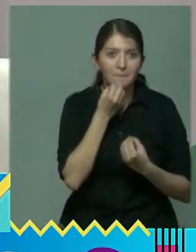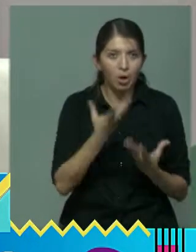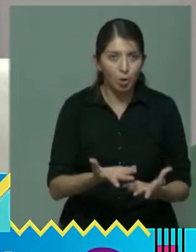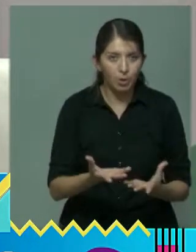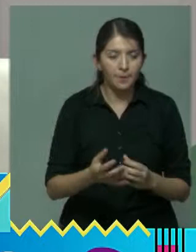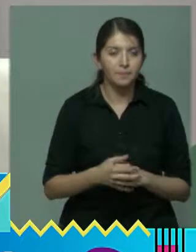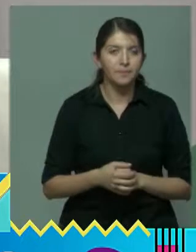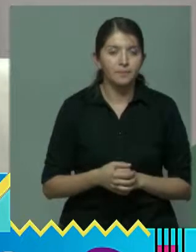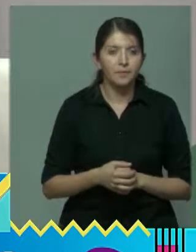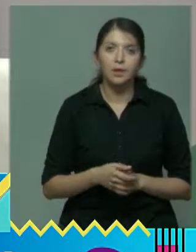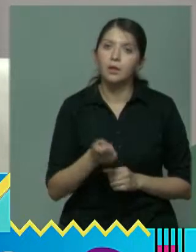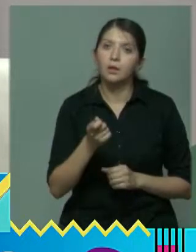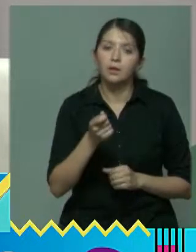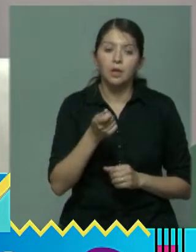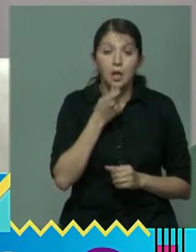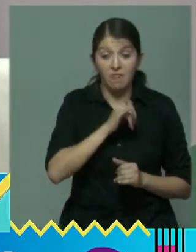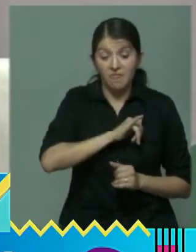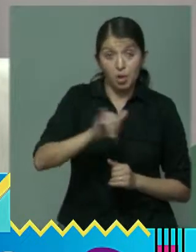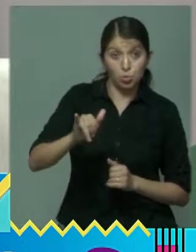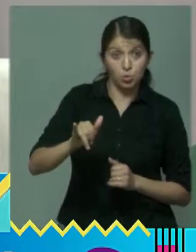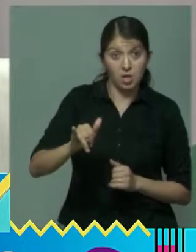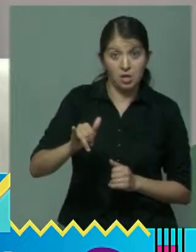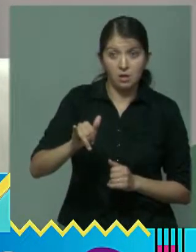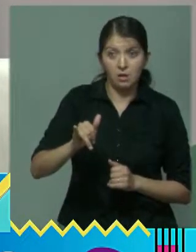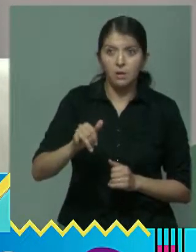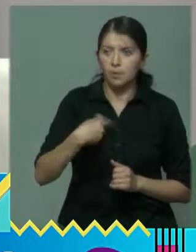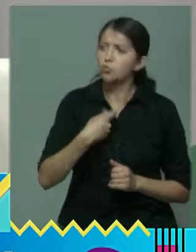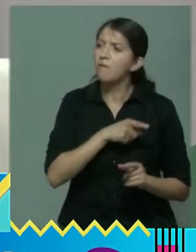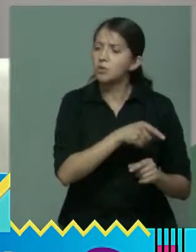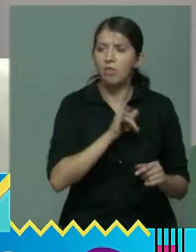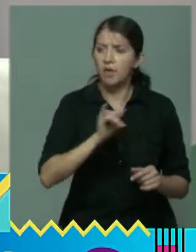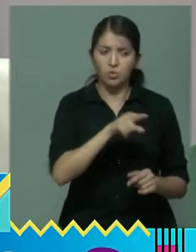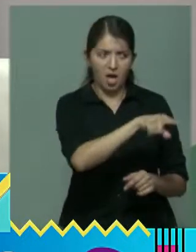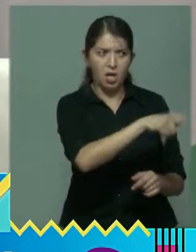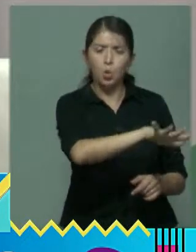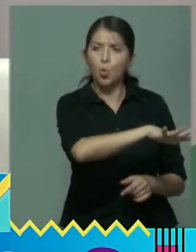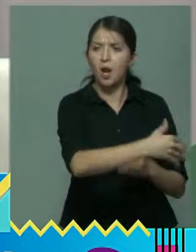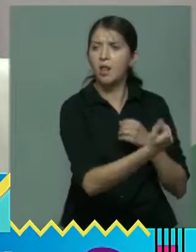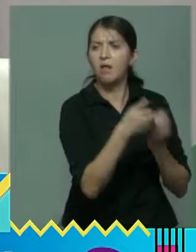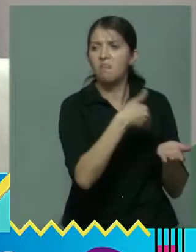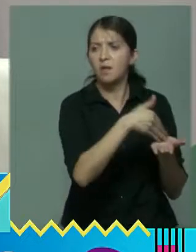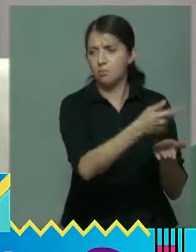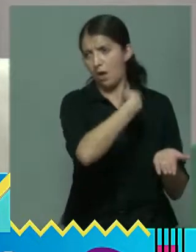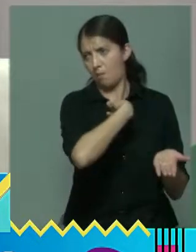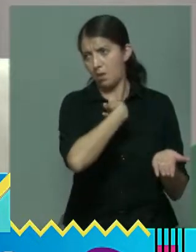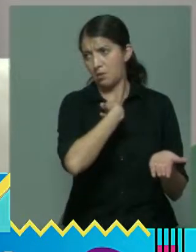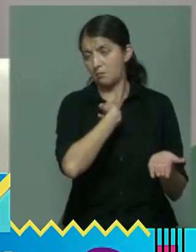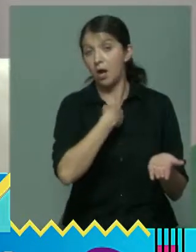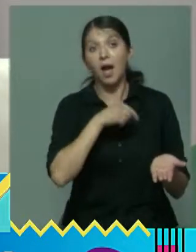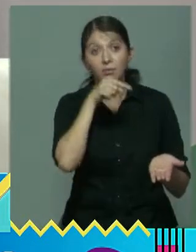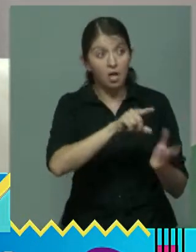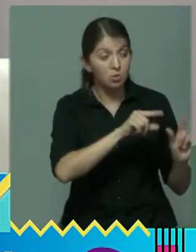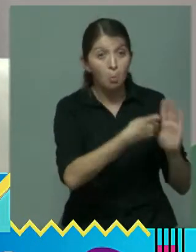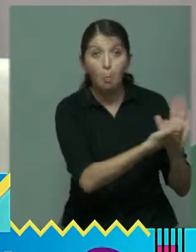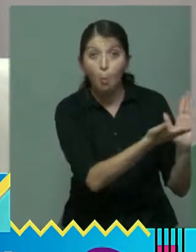veces la denuncia termina dando una muy mala imagen a un lugar por discriminar y eso también genera que ciertos lugares que